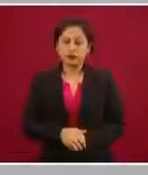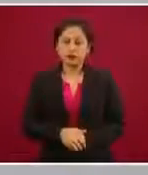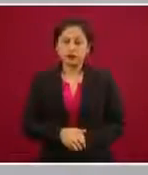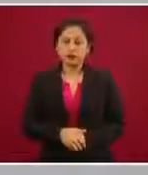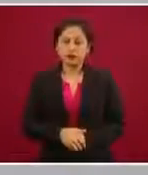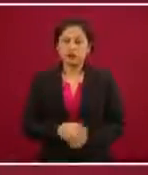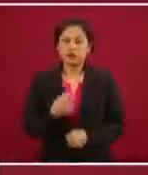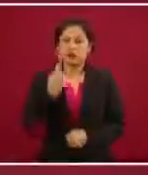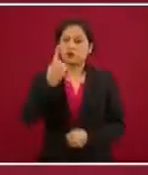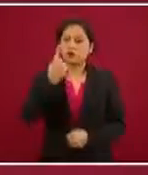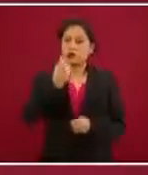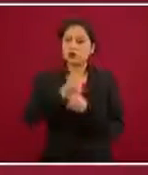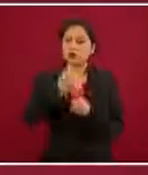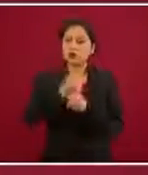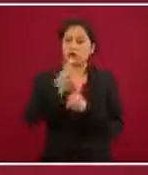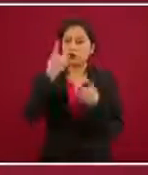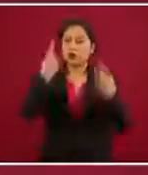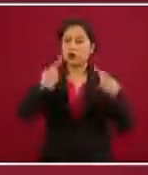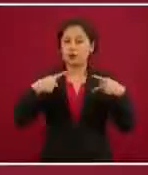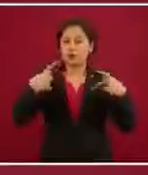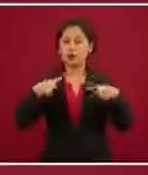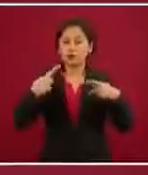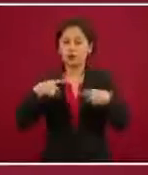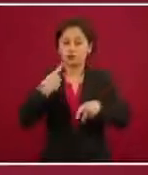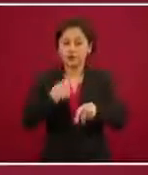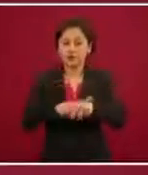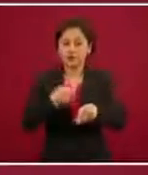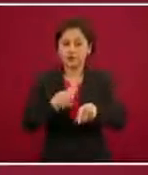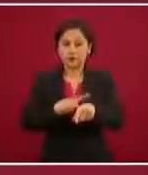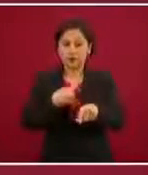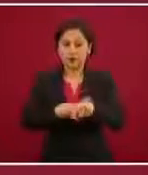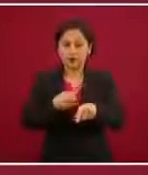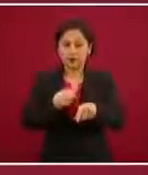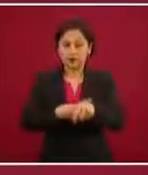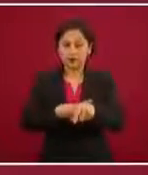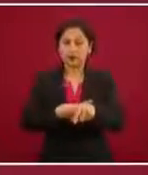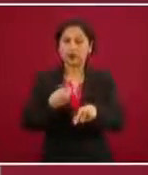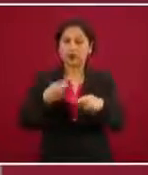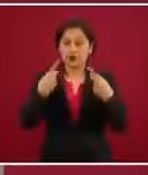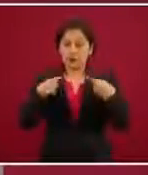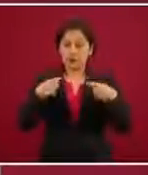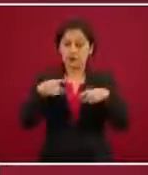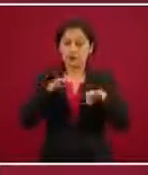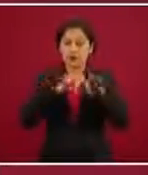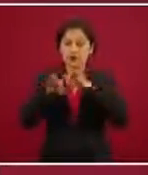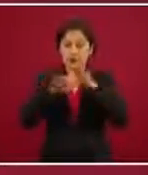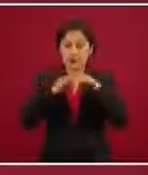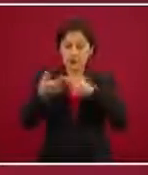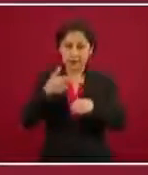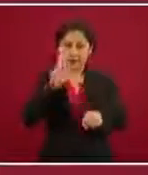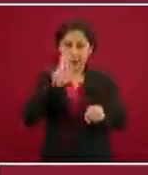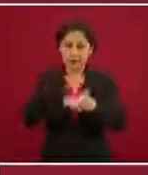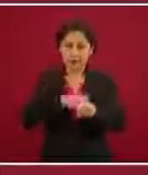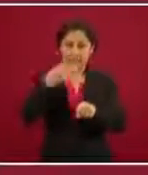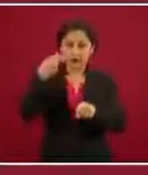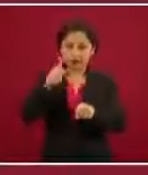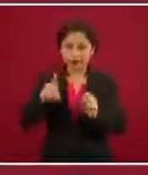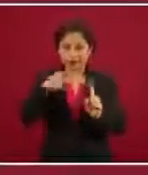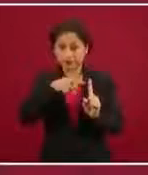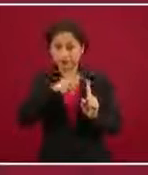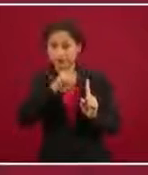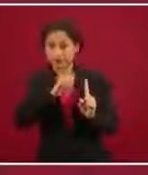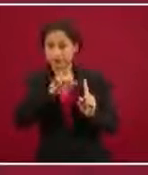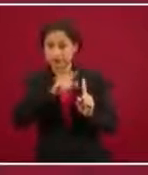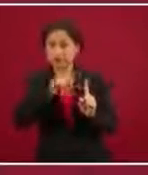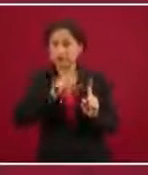hubo pues alguien que era un contacto de haber estado en el extranjero y de ahí médico y de ahí se fue